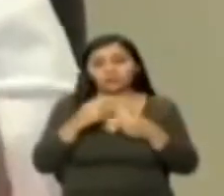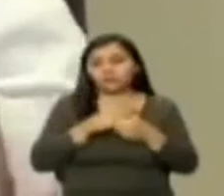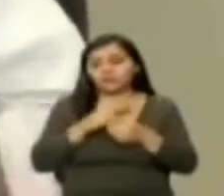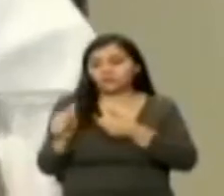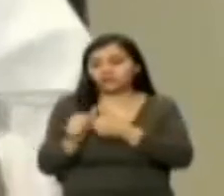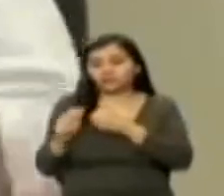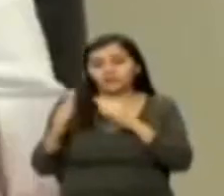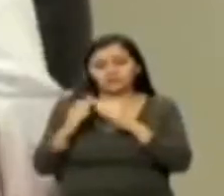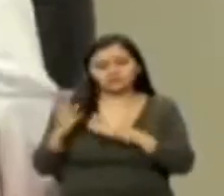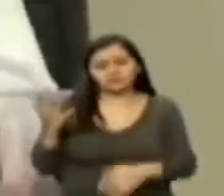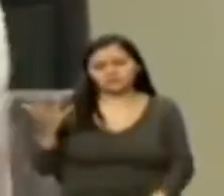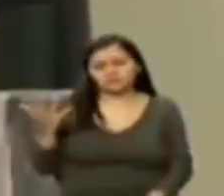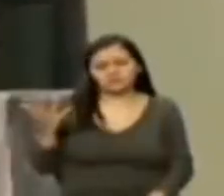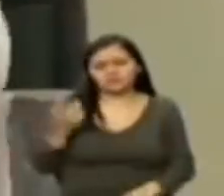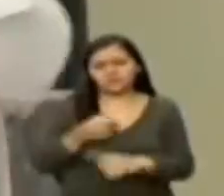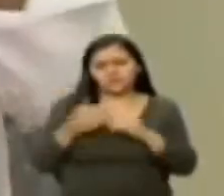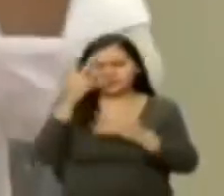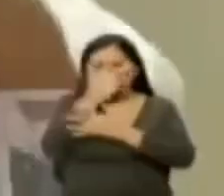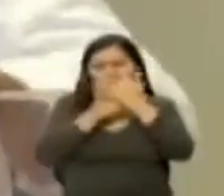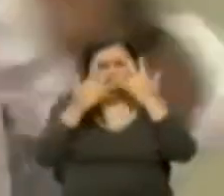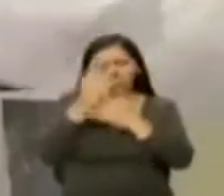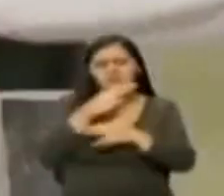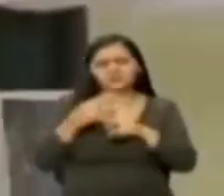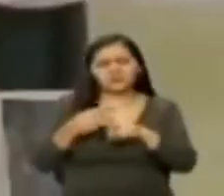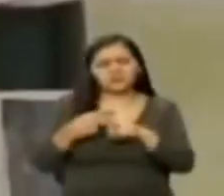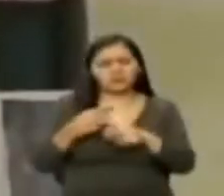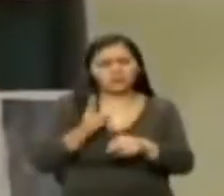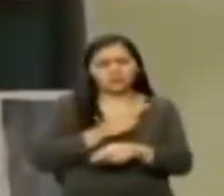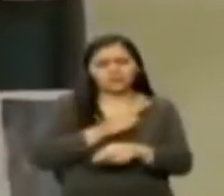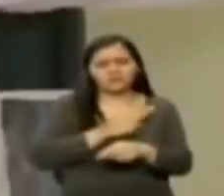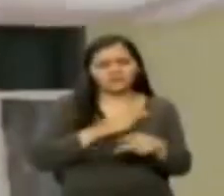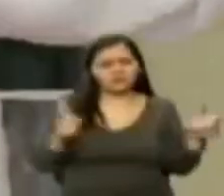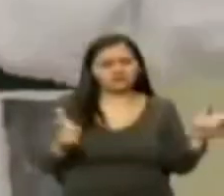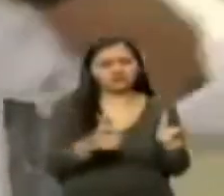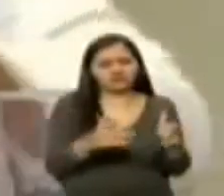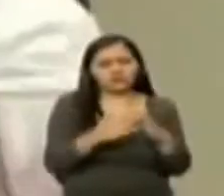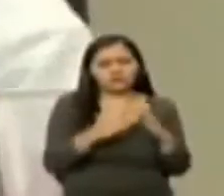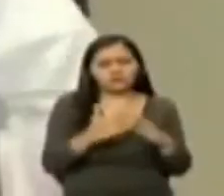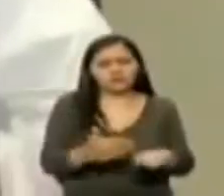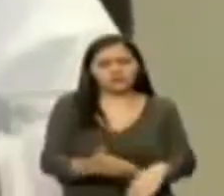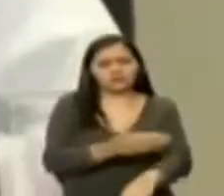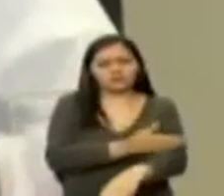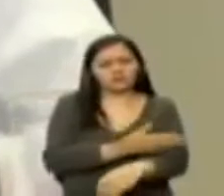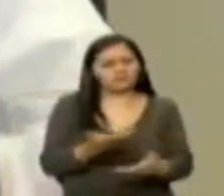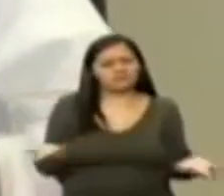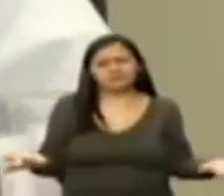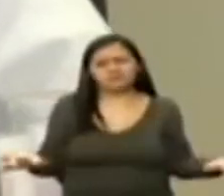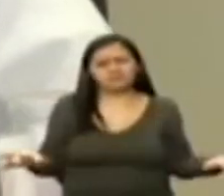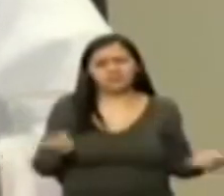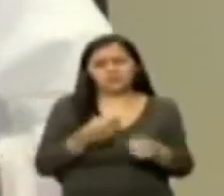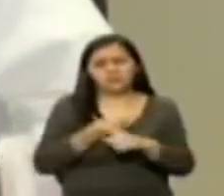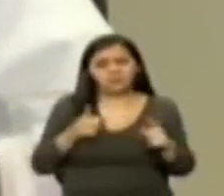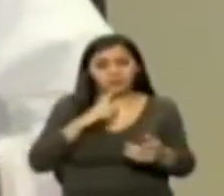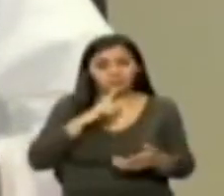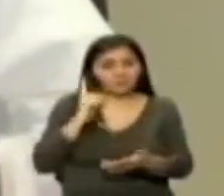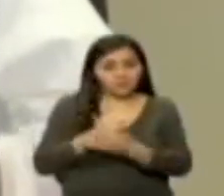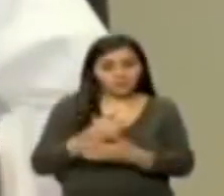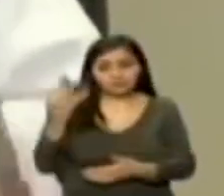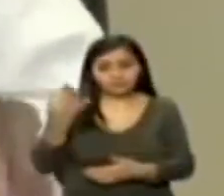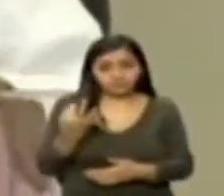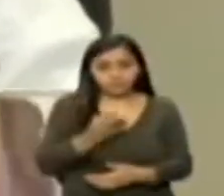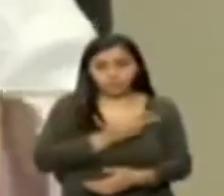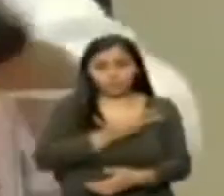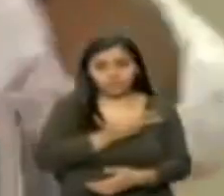no existe. A no ser que queramos engañarnos y llamar a universidad a los garajes con pizarra que teníamos antes del gobierno. Si queremos tener verdaderas universidades,